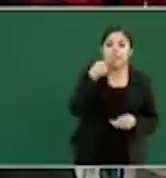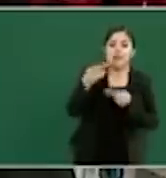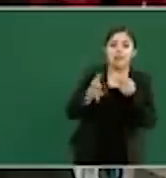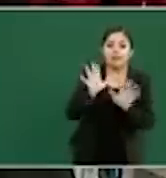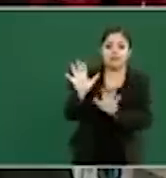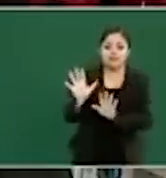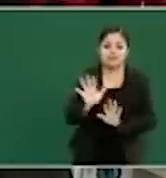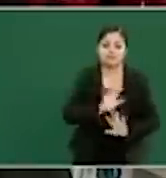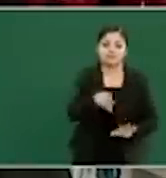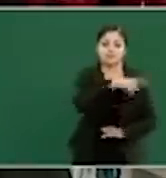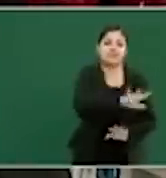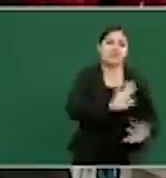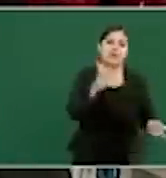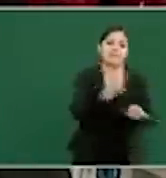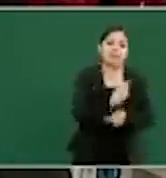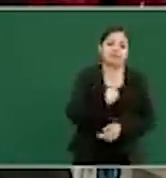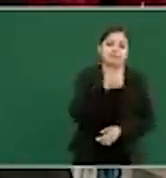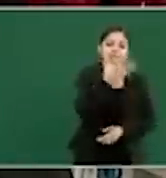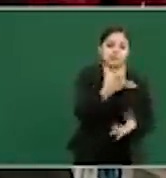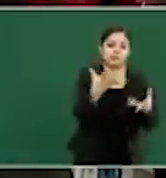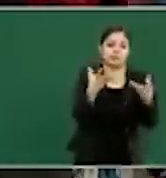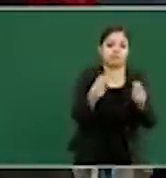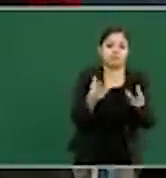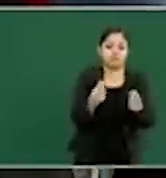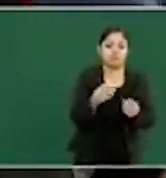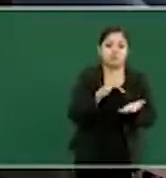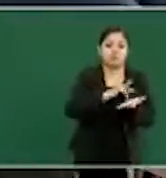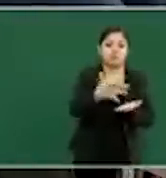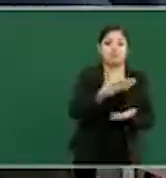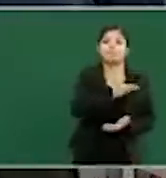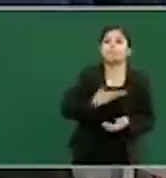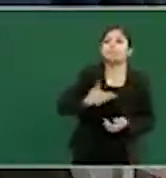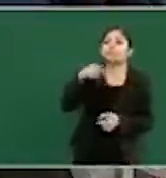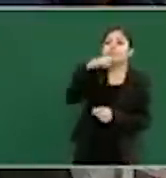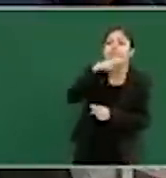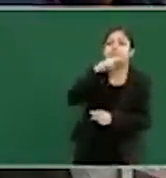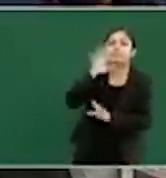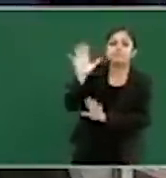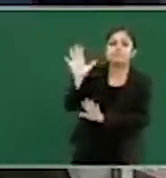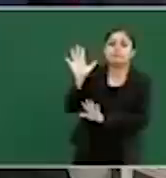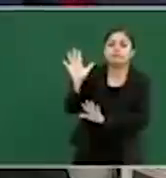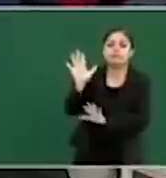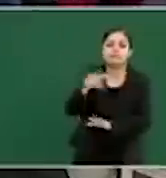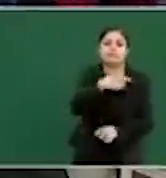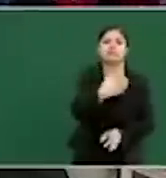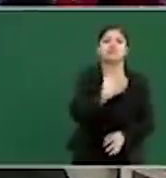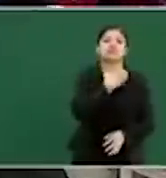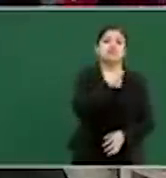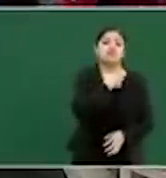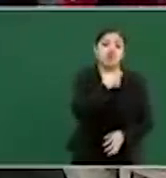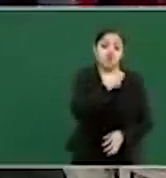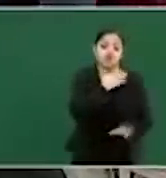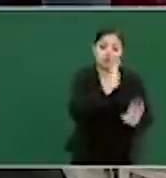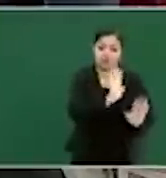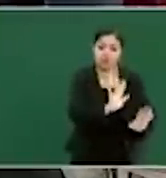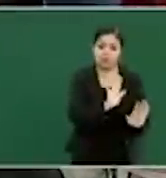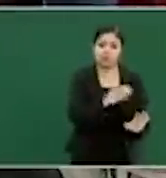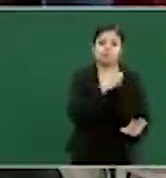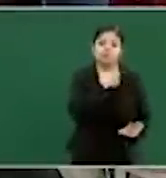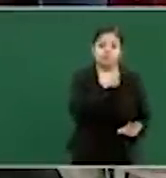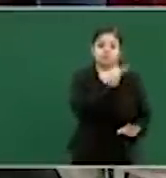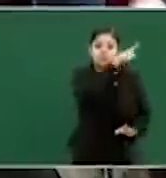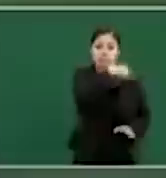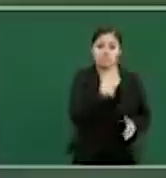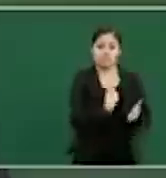Se rayaron. Muchas gracias. Las tortas ahogadas nos